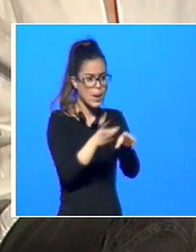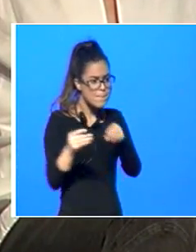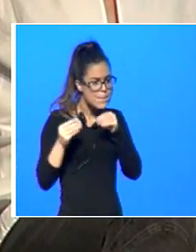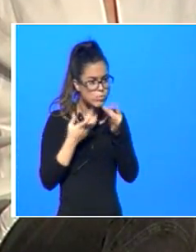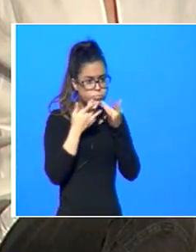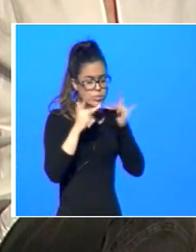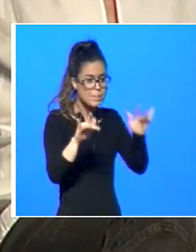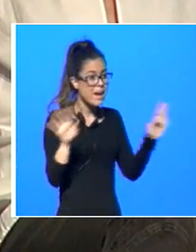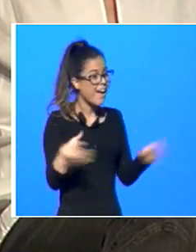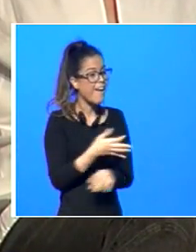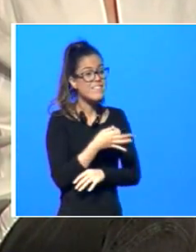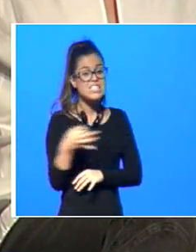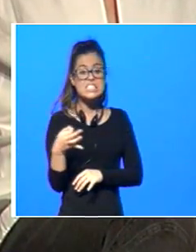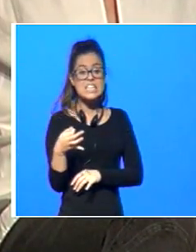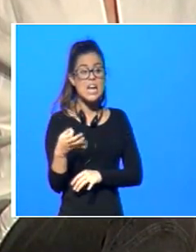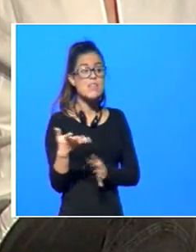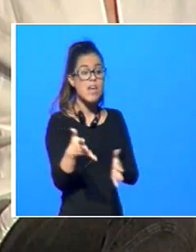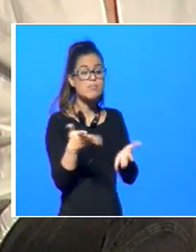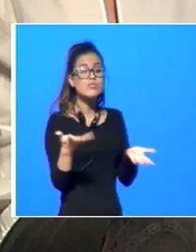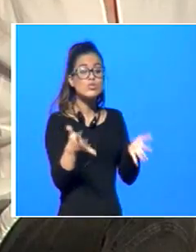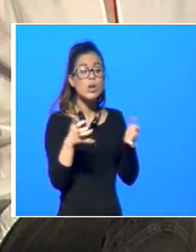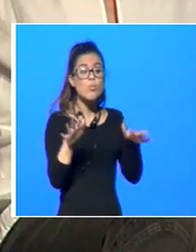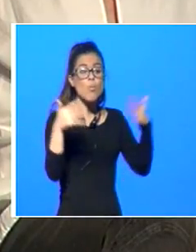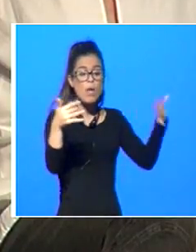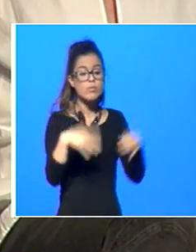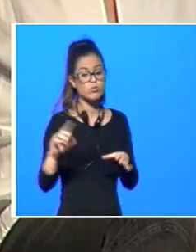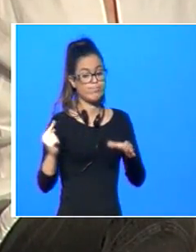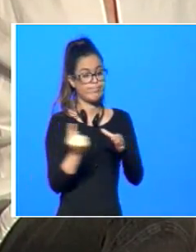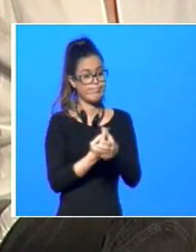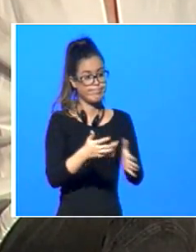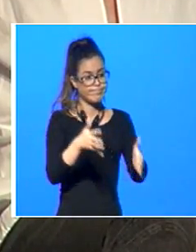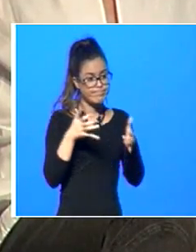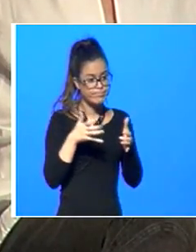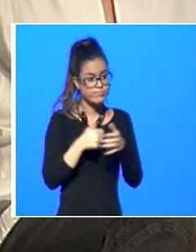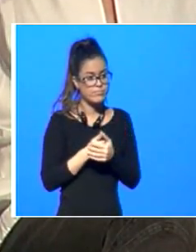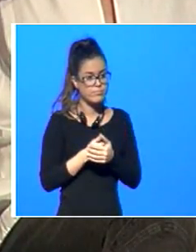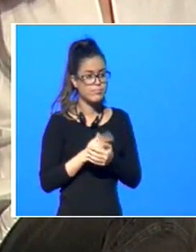será excelente mientras no sea inclusivo. Luego es importante